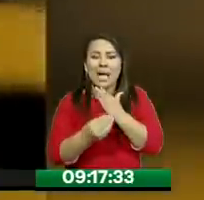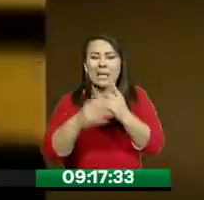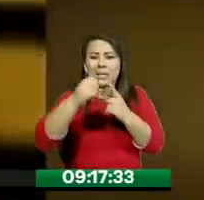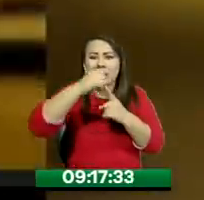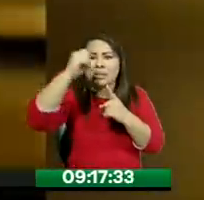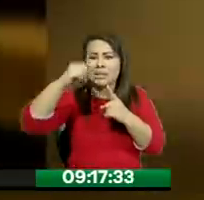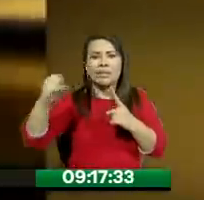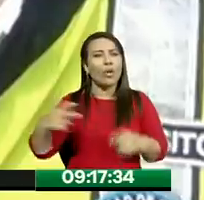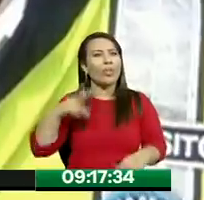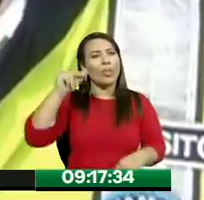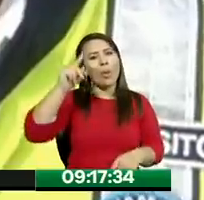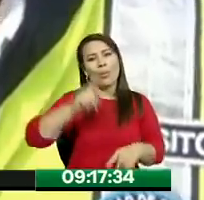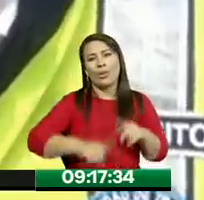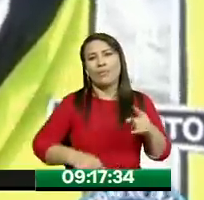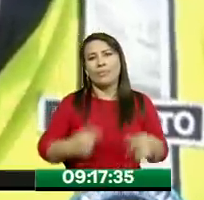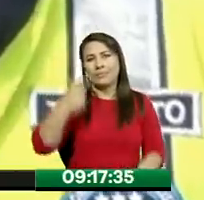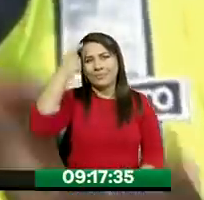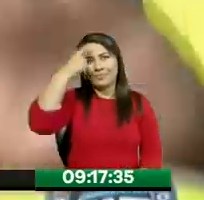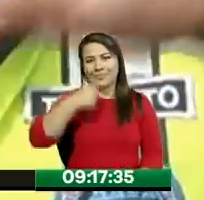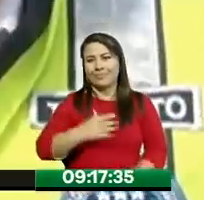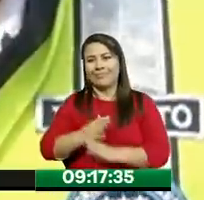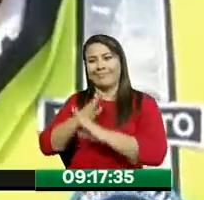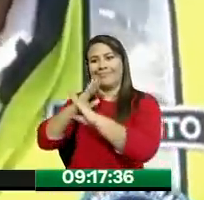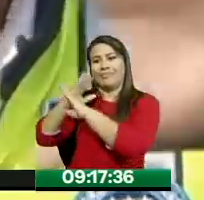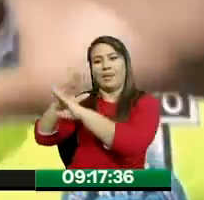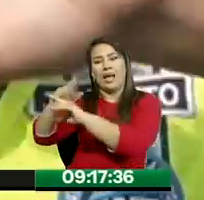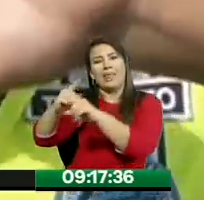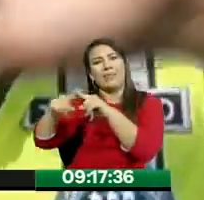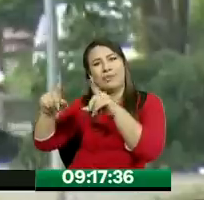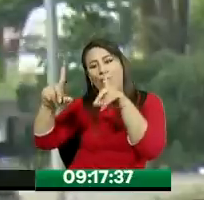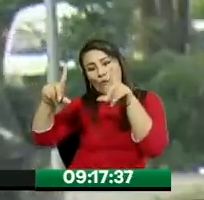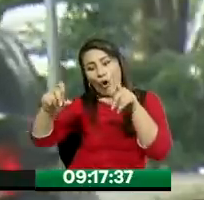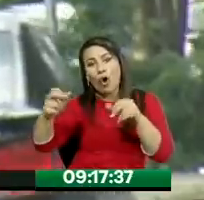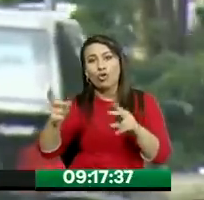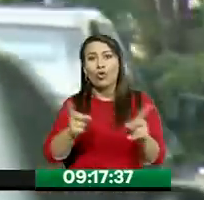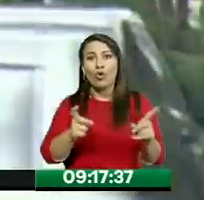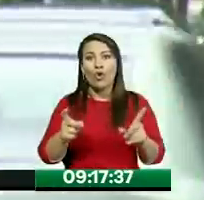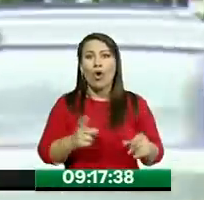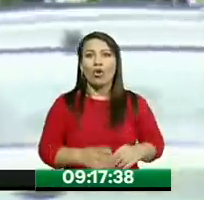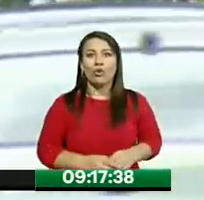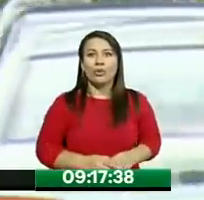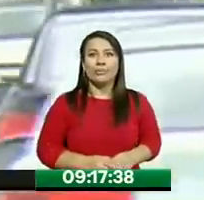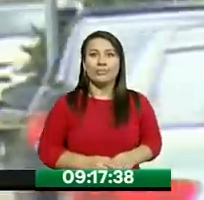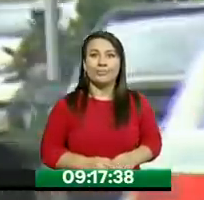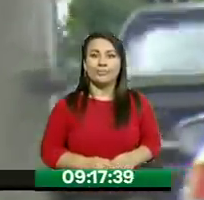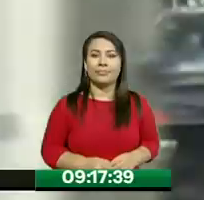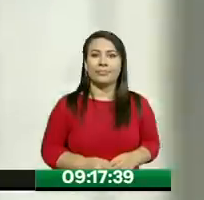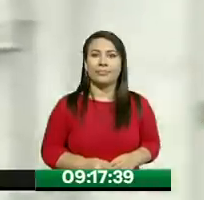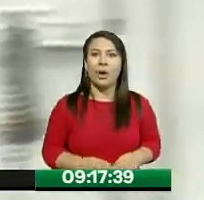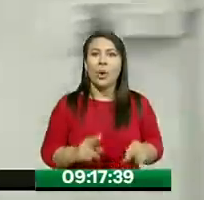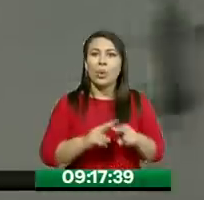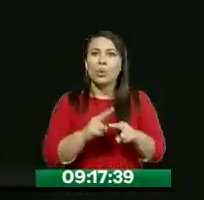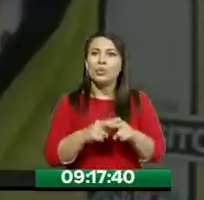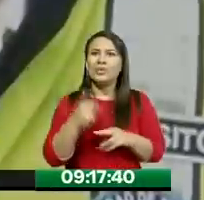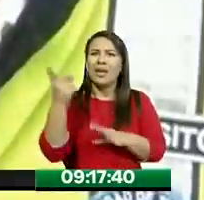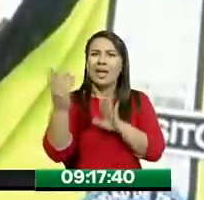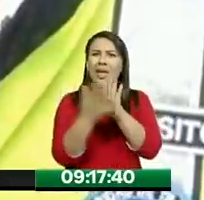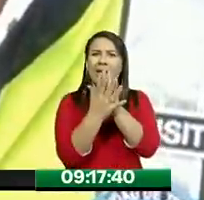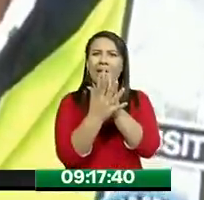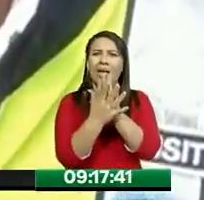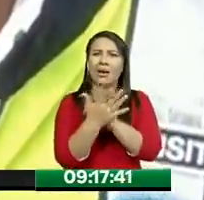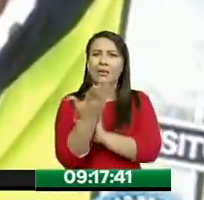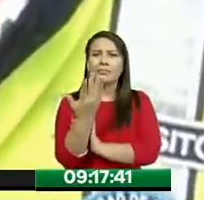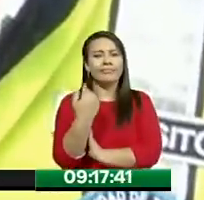donde el olor que se percibe por acá es bastante insoportable, algo que incluso en muchas